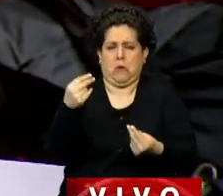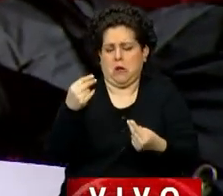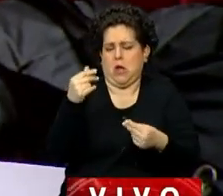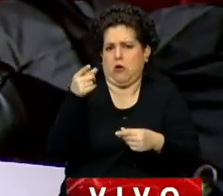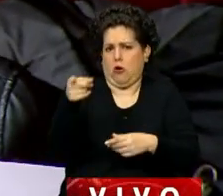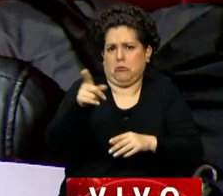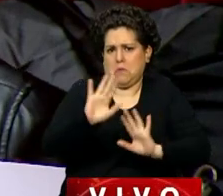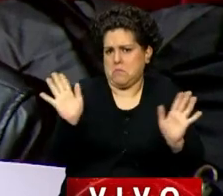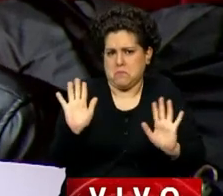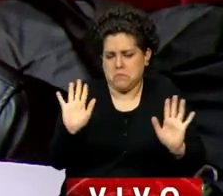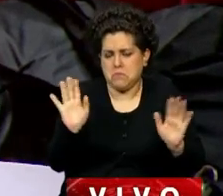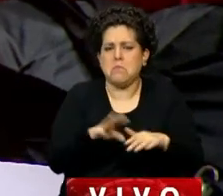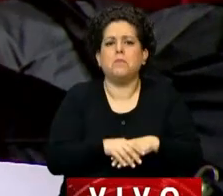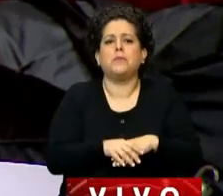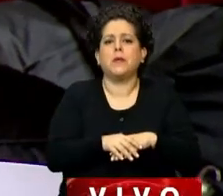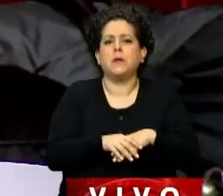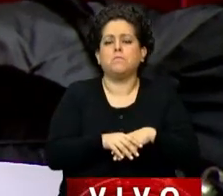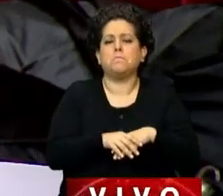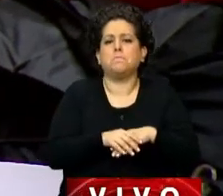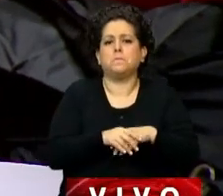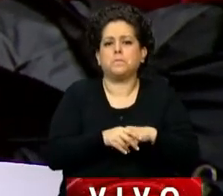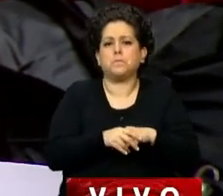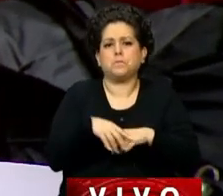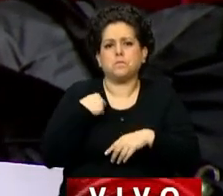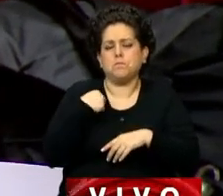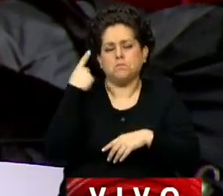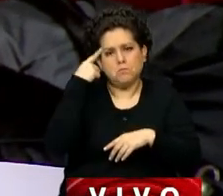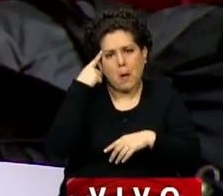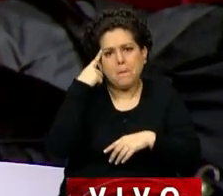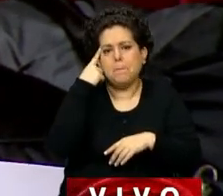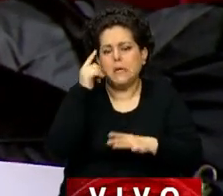Creemos, señor presidente, que